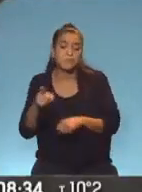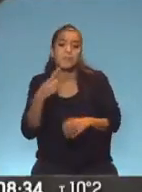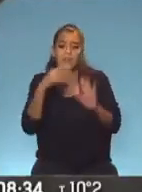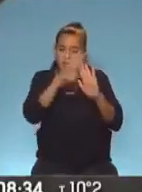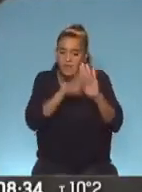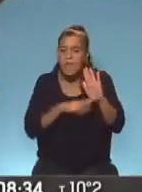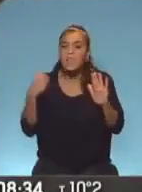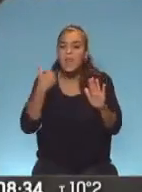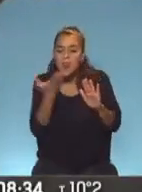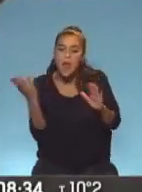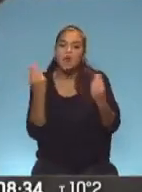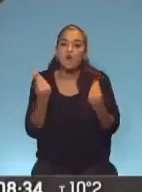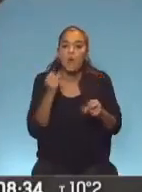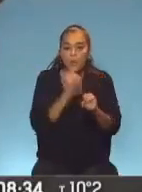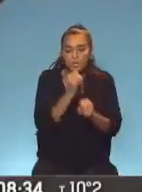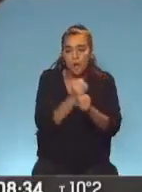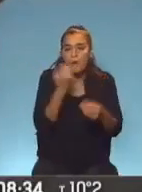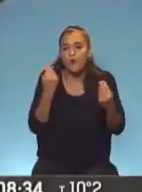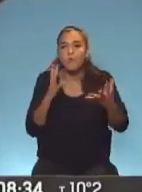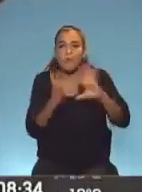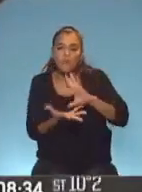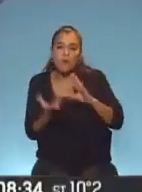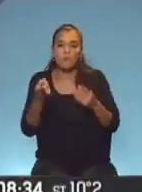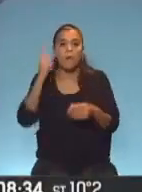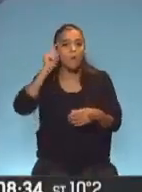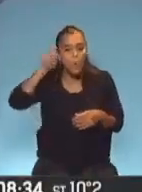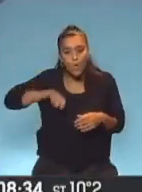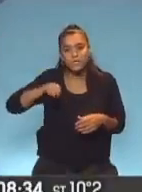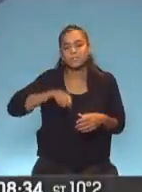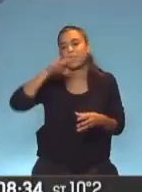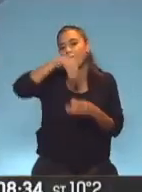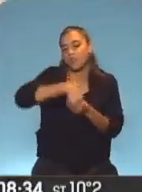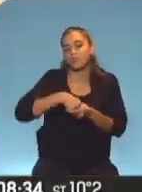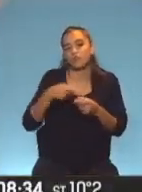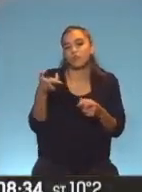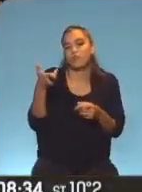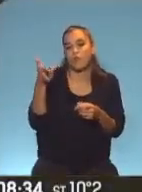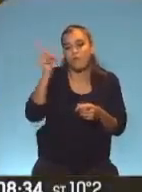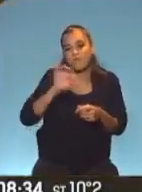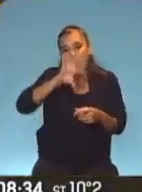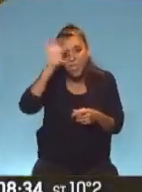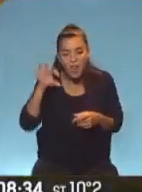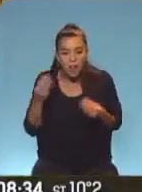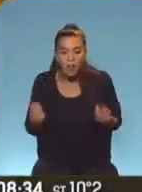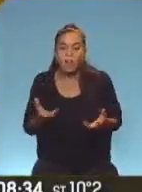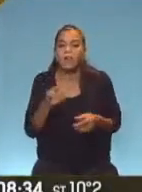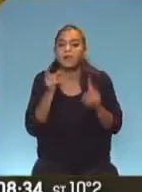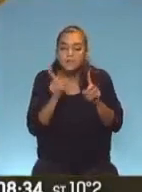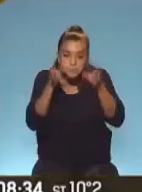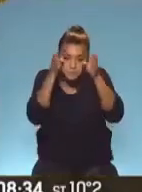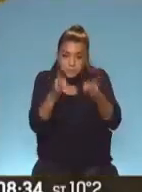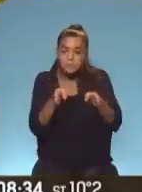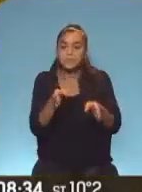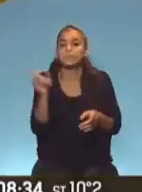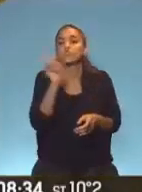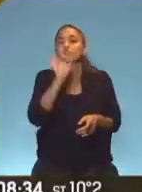generales que orienten el trabajo de los jueces en el ámbito federal, sobre todo apuntando no